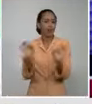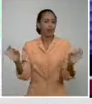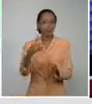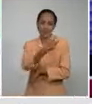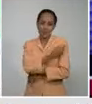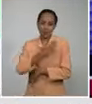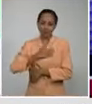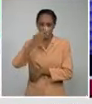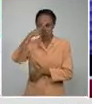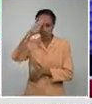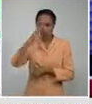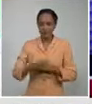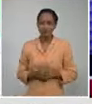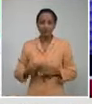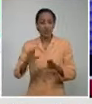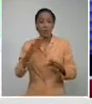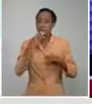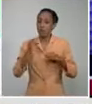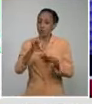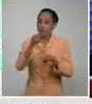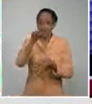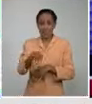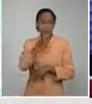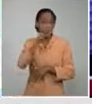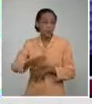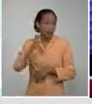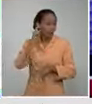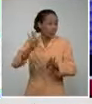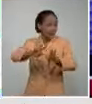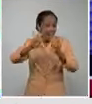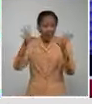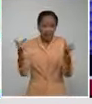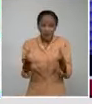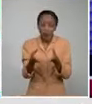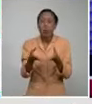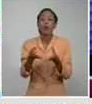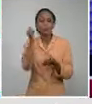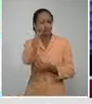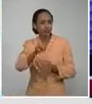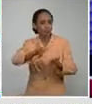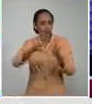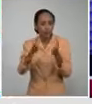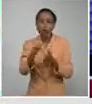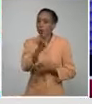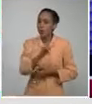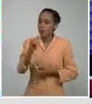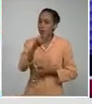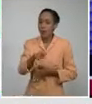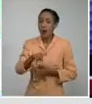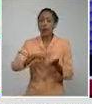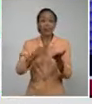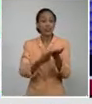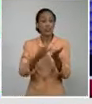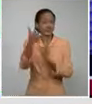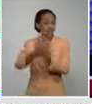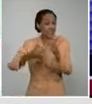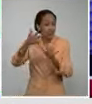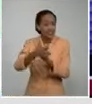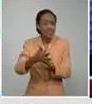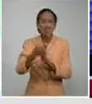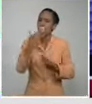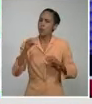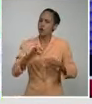días, Gisela, a ti, a todo el equipo que nos acompaña, a la intérprete de lenguas de señas, a las personas que escuchan la información,